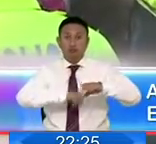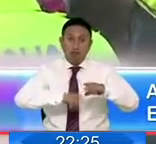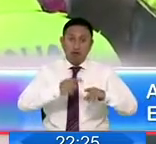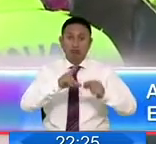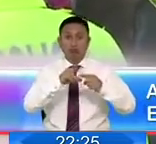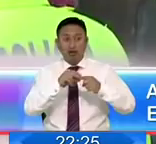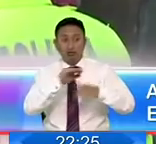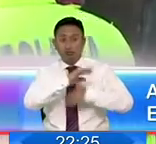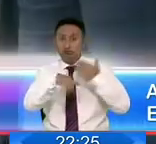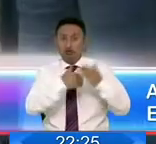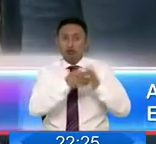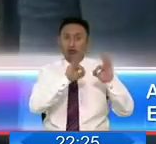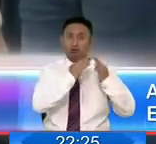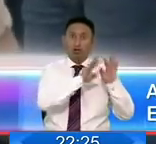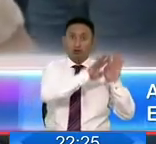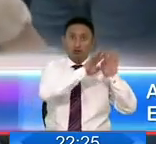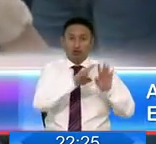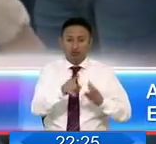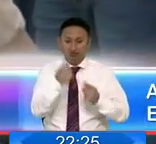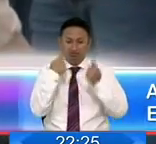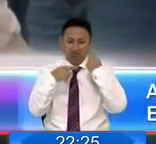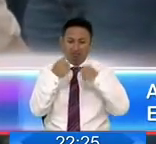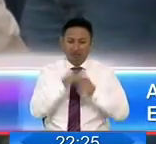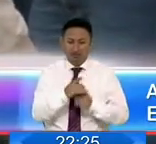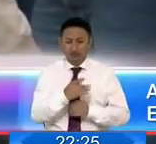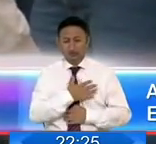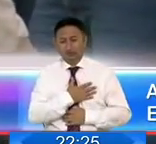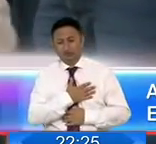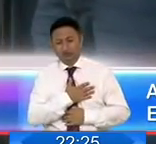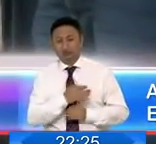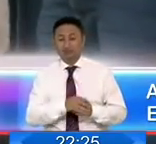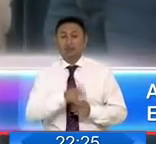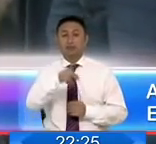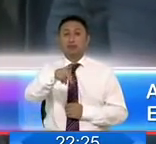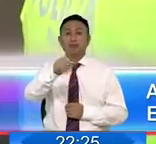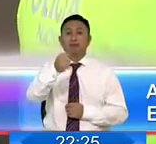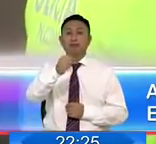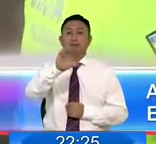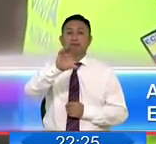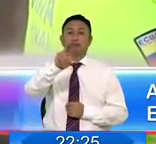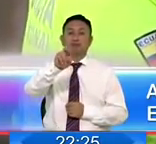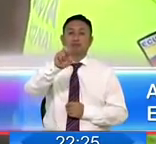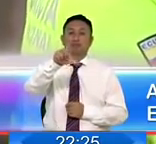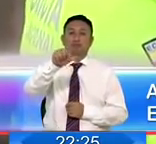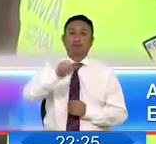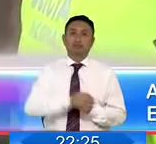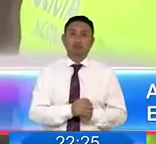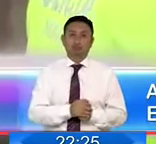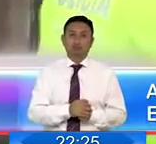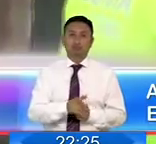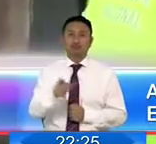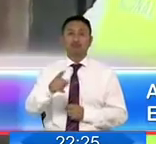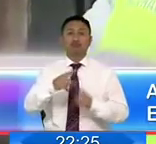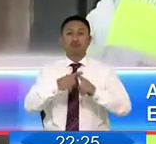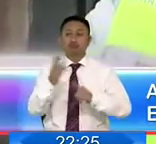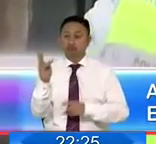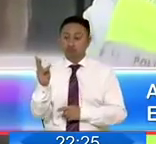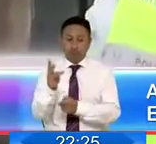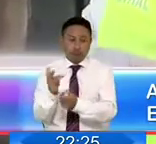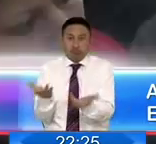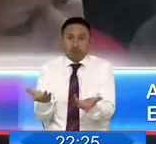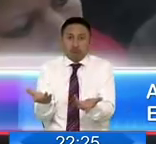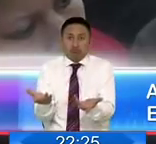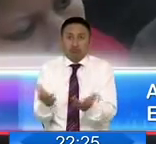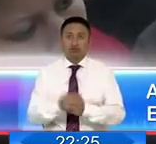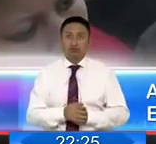sí la parentela lloraba por la forma como fue asesinada doña Pascuela. La pareja nunca llegó, nadie sabía de su paradero.